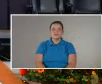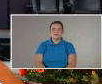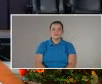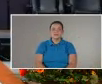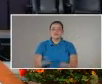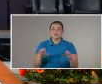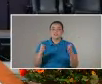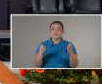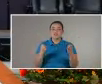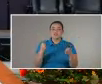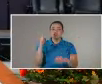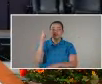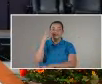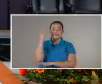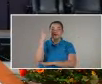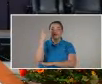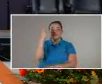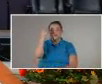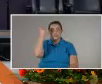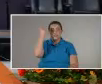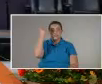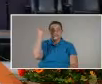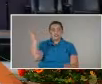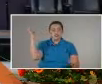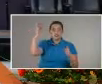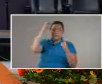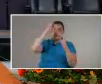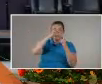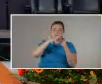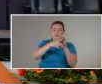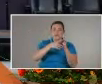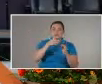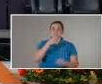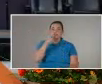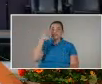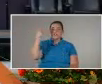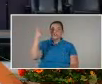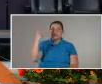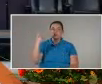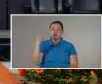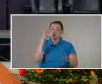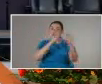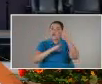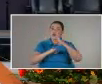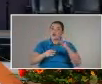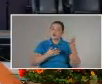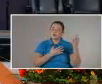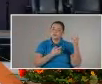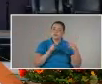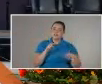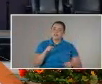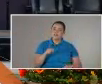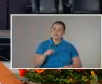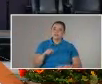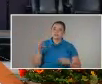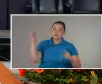Entonces es importante entender los propósitos de Dios o esperar para que esos propósitos se cumplan.